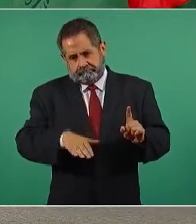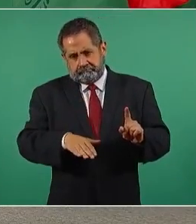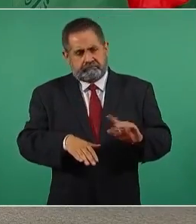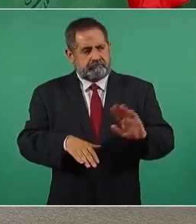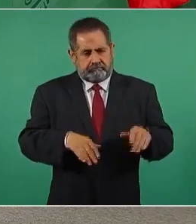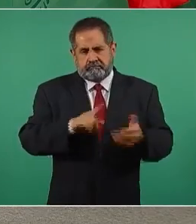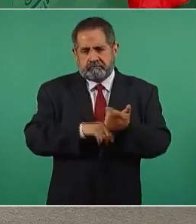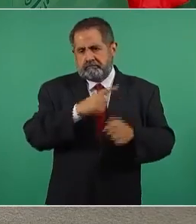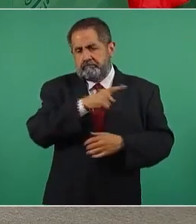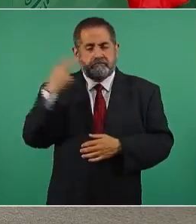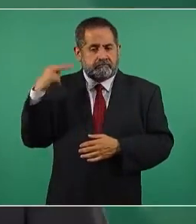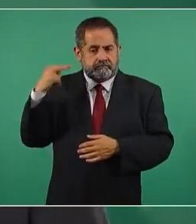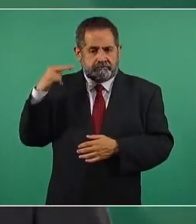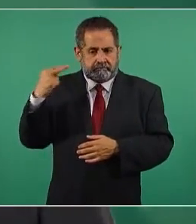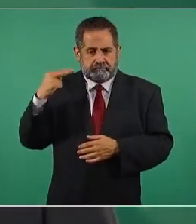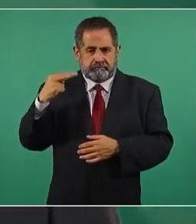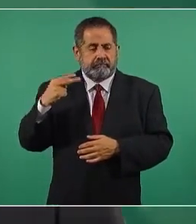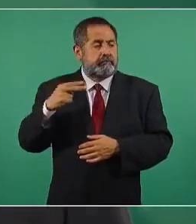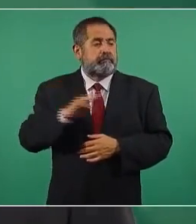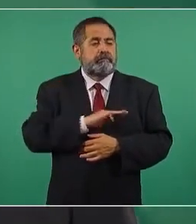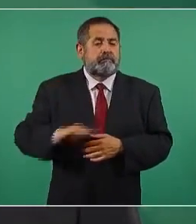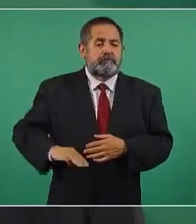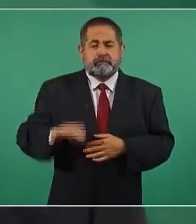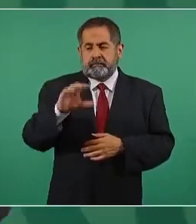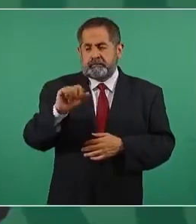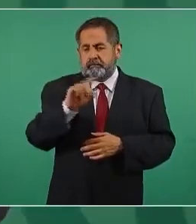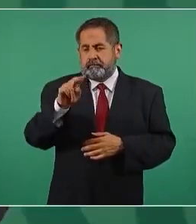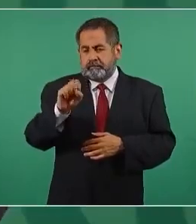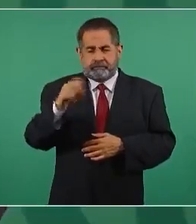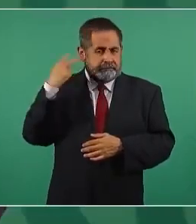en Veracruz, en el municipio de Cazones, Veracruz, ¿se acuerdan?